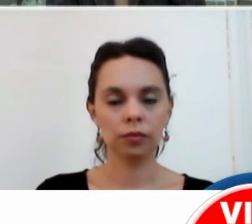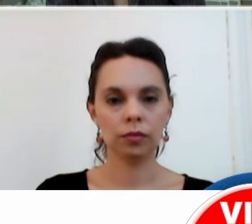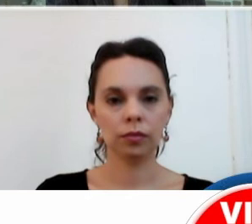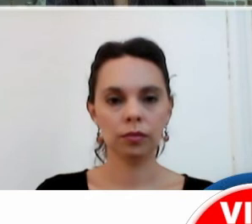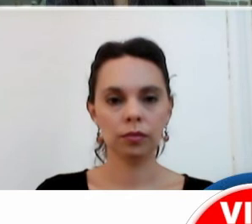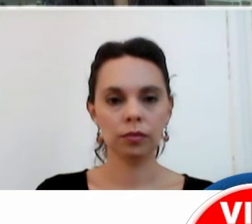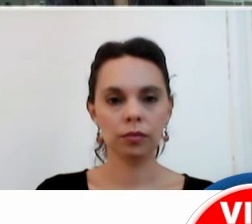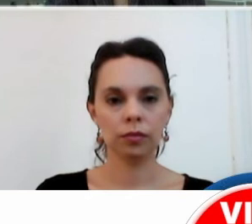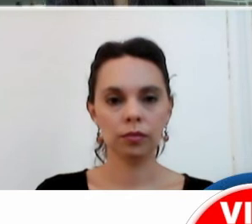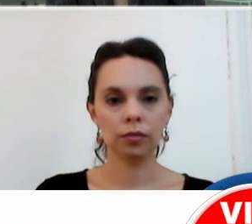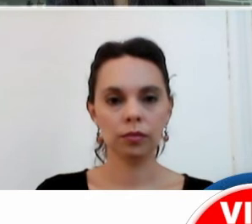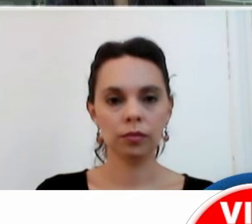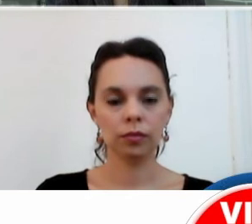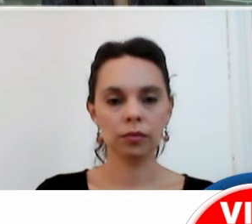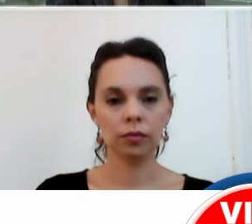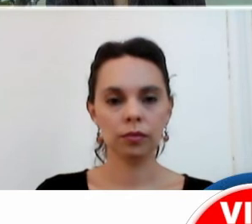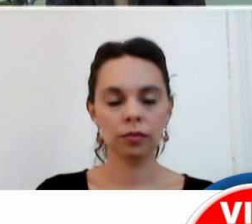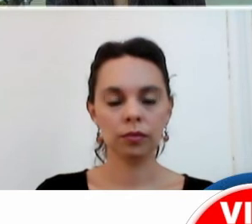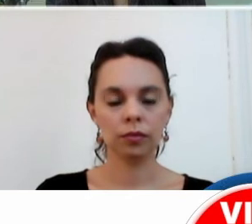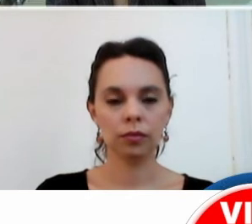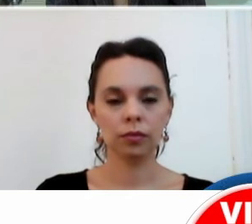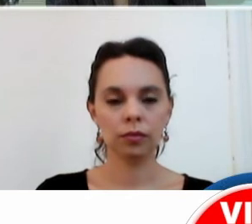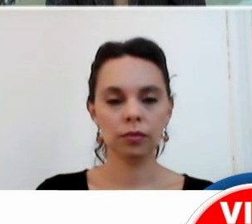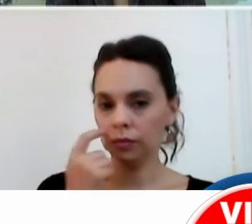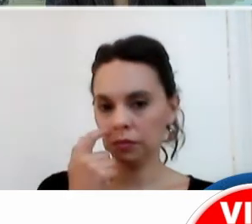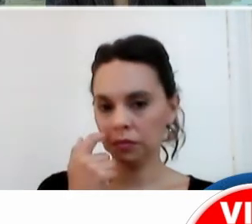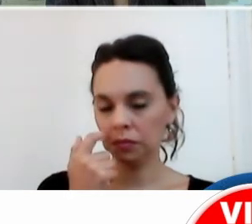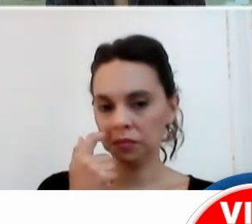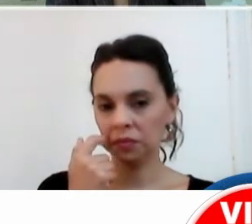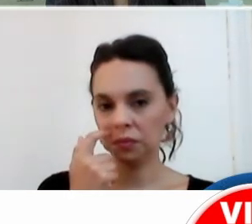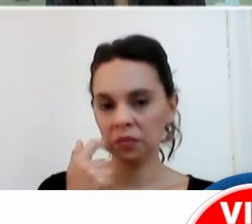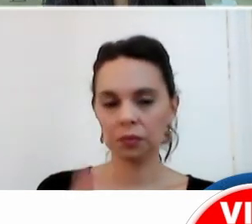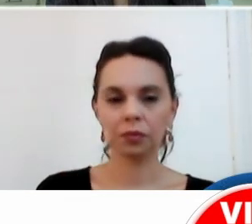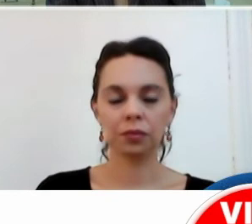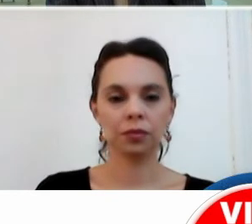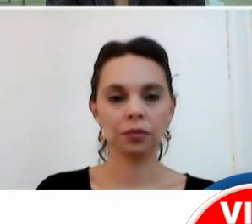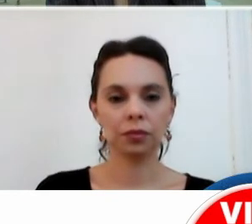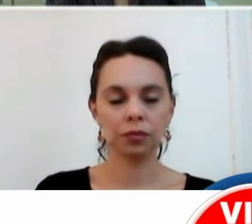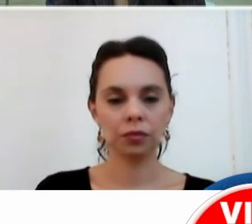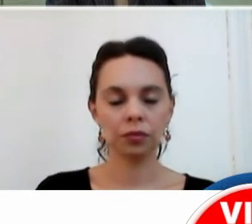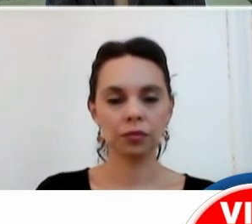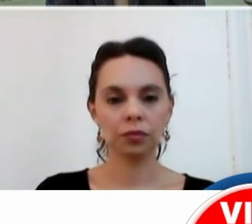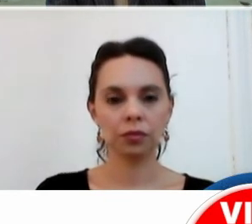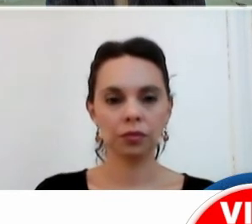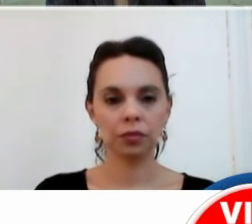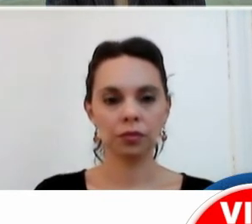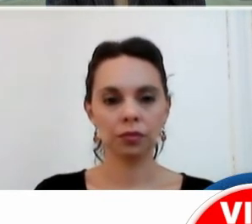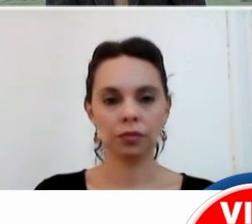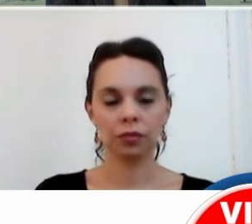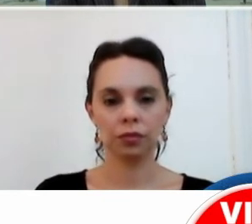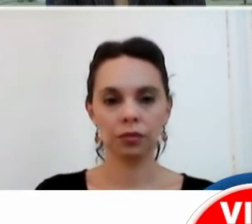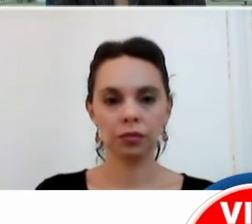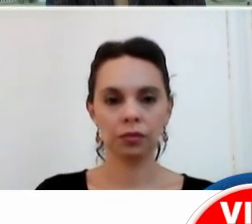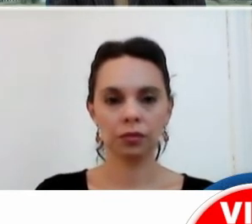producción nacional y demás, es posible que eso nos vaya poniendo en ese sendero donde